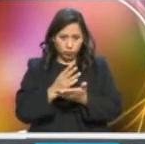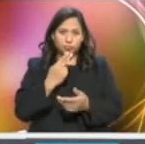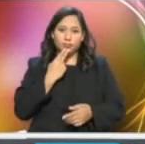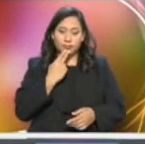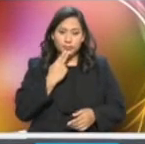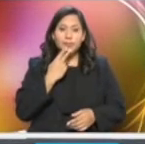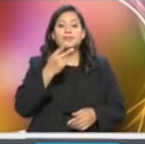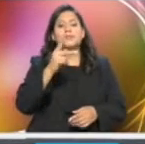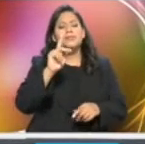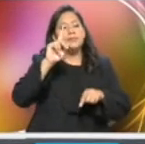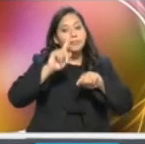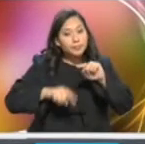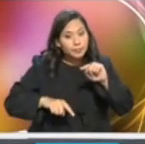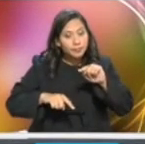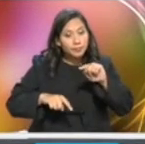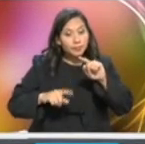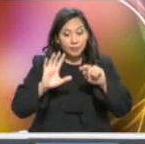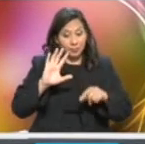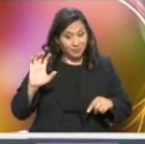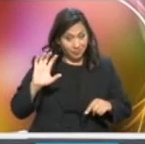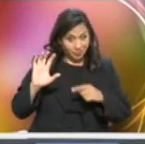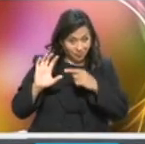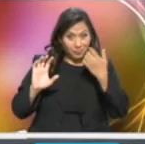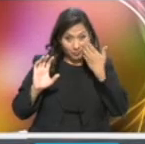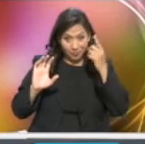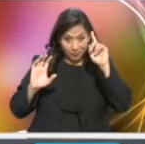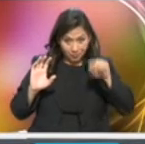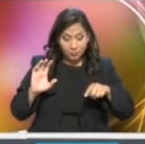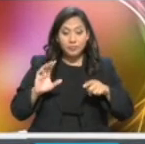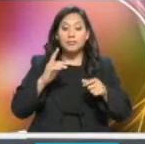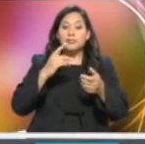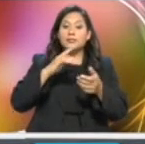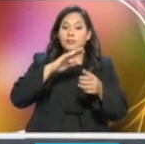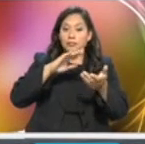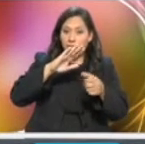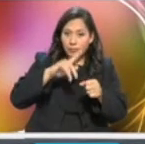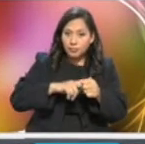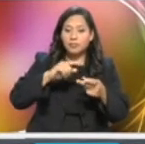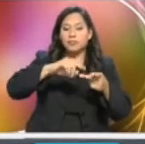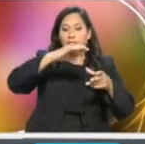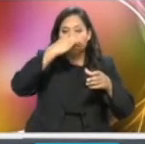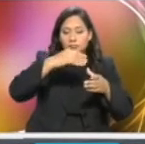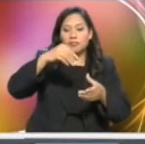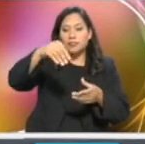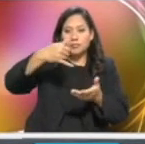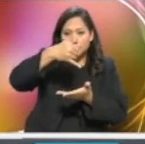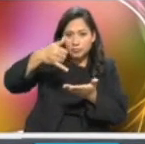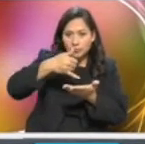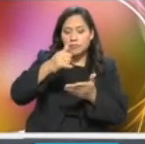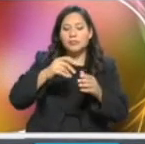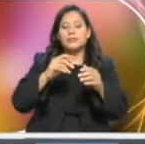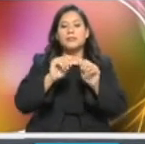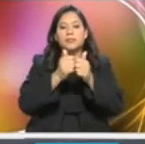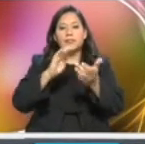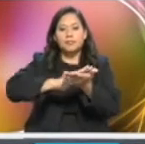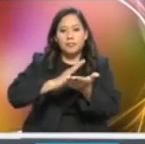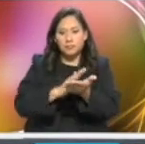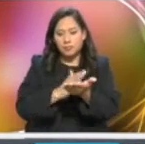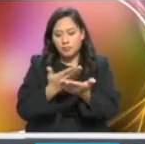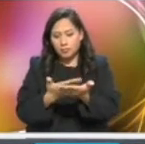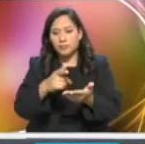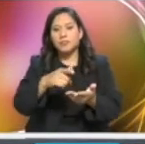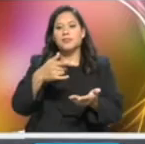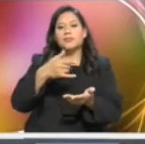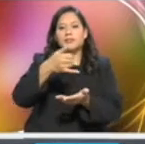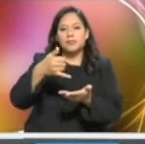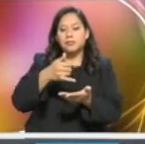les diría, para quitar esas 500 calorías, grasas animales, fritos, capeados, empanizados, no junten